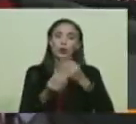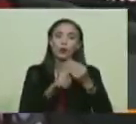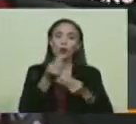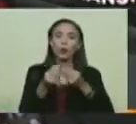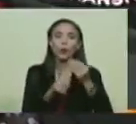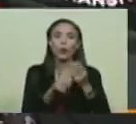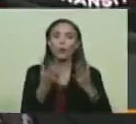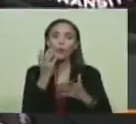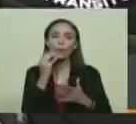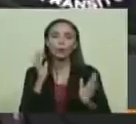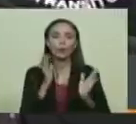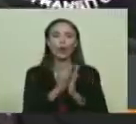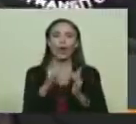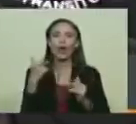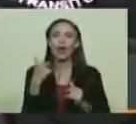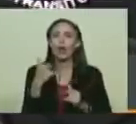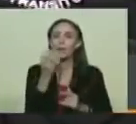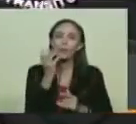la esencia es el engaño.